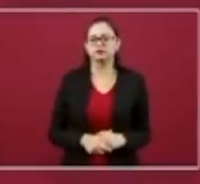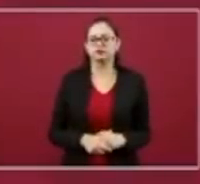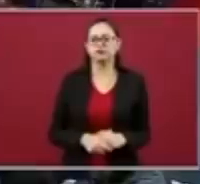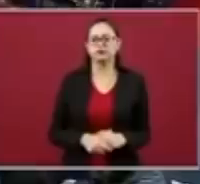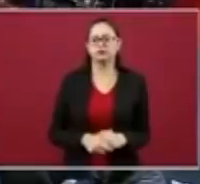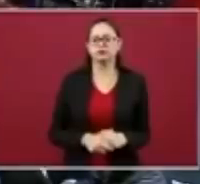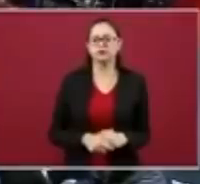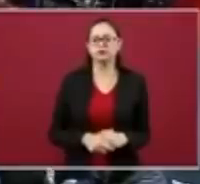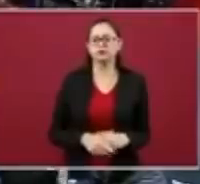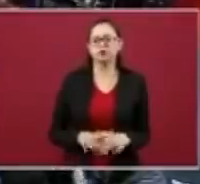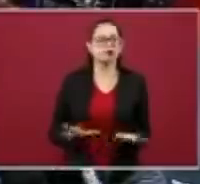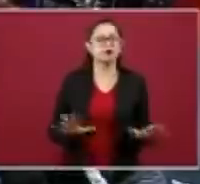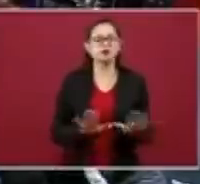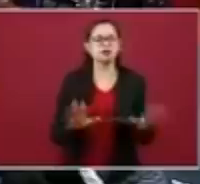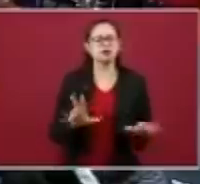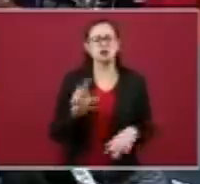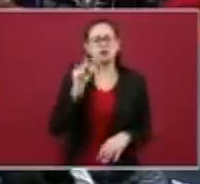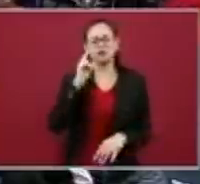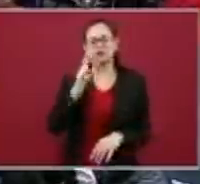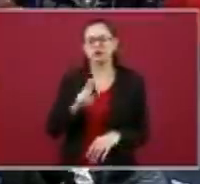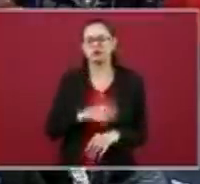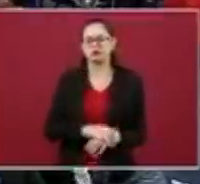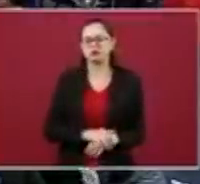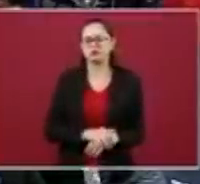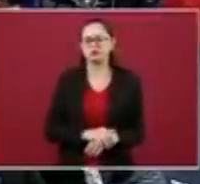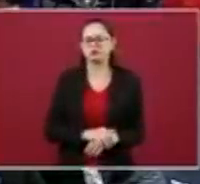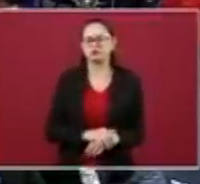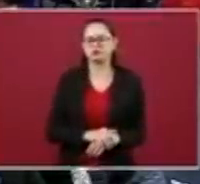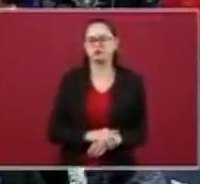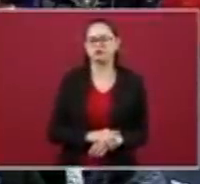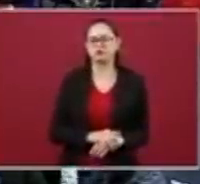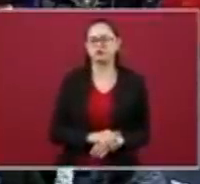No lo he visto, pero lo vamos a ver.